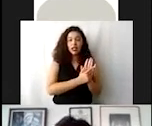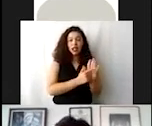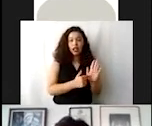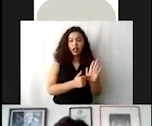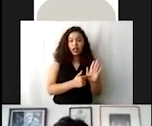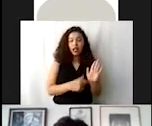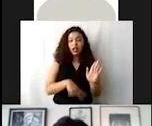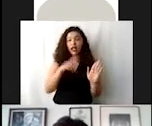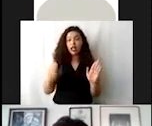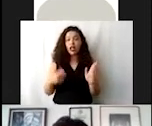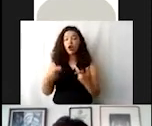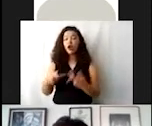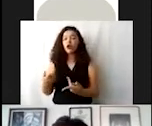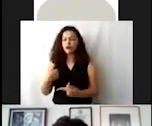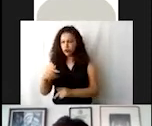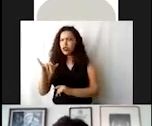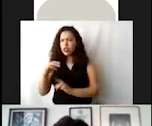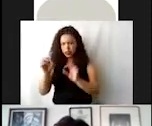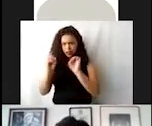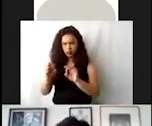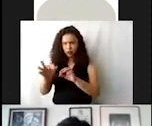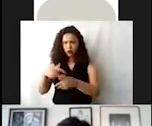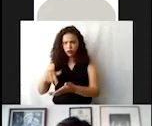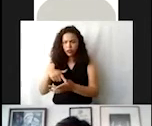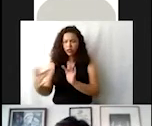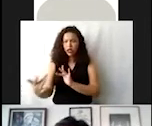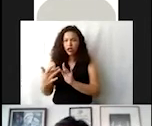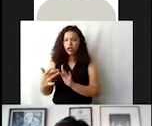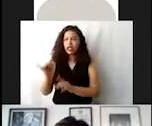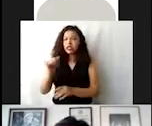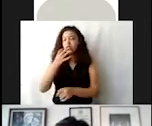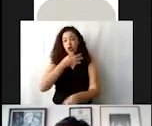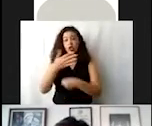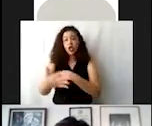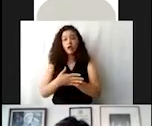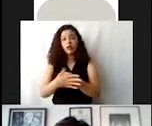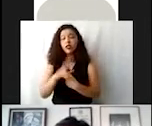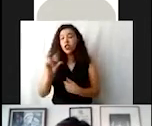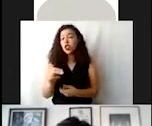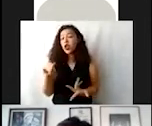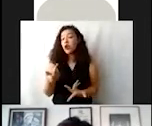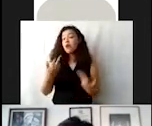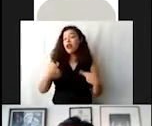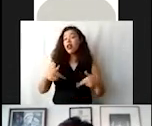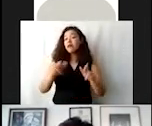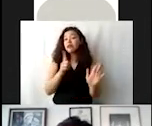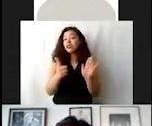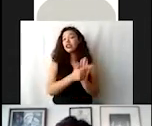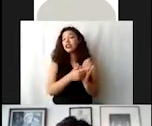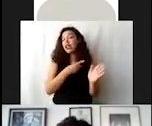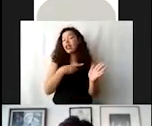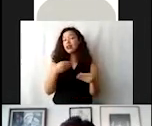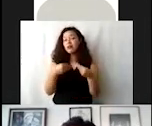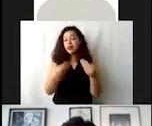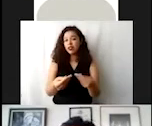te localicé, no te notifiqué porque la diligencia quería hacerla con él. Entonces, aquí había un exceso